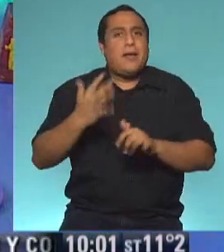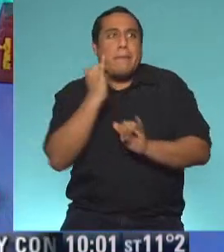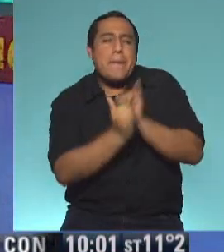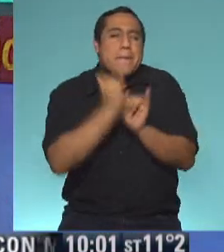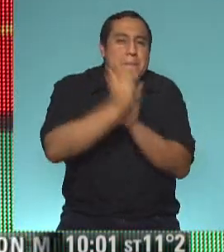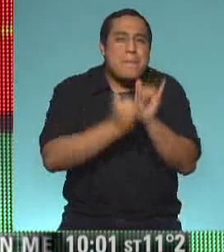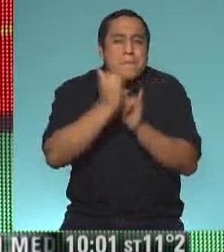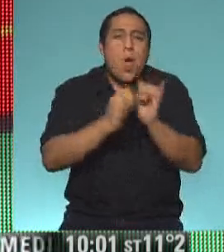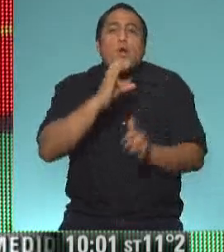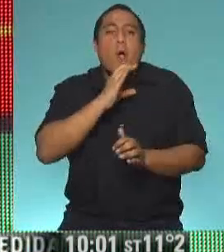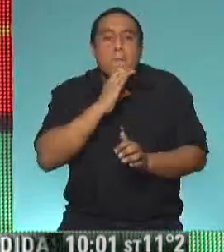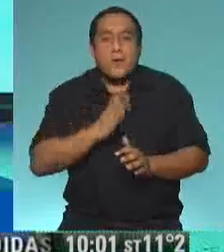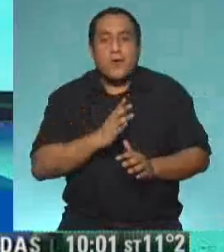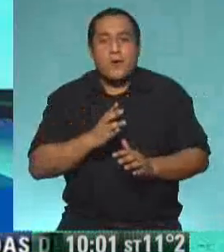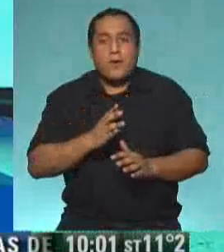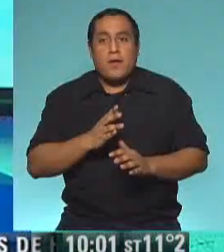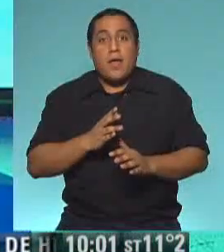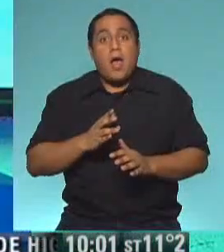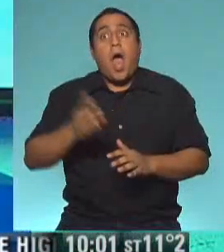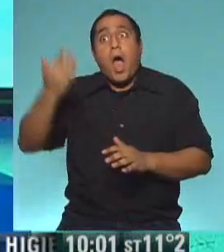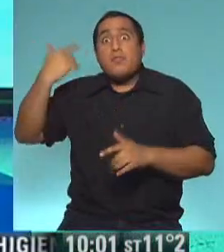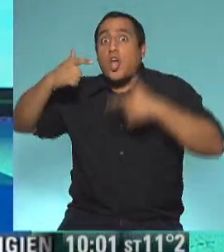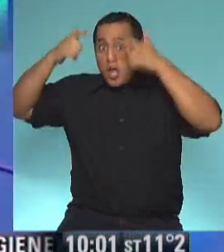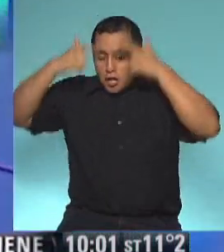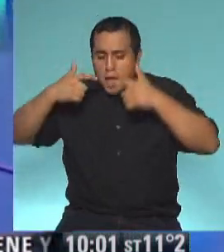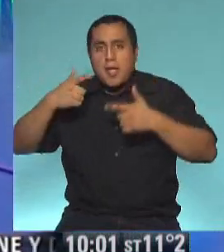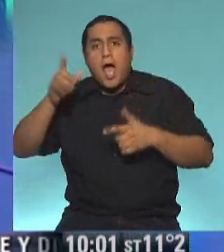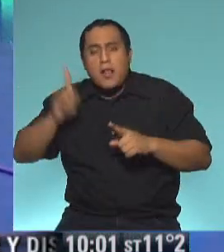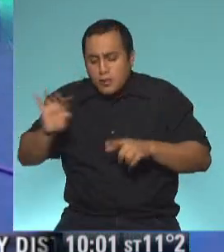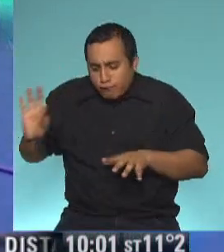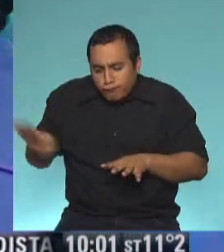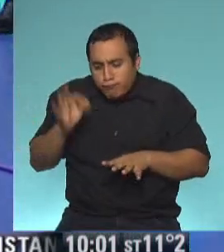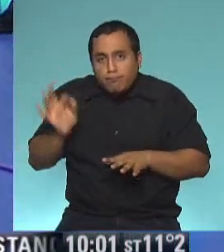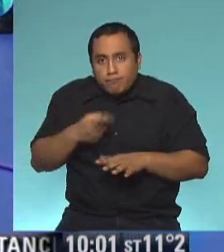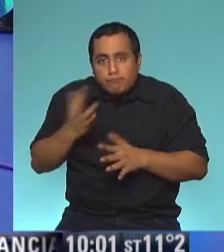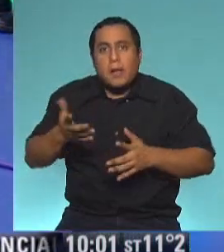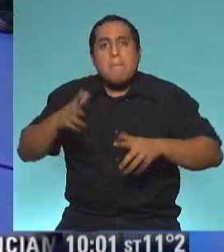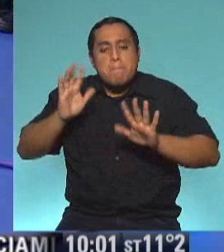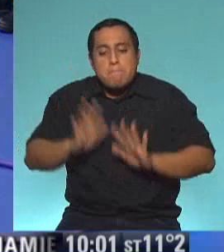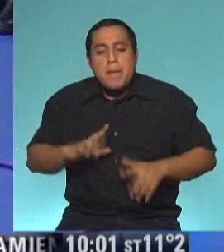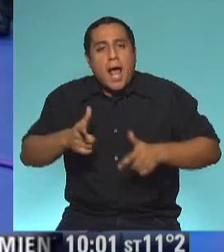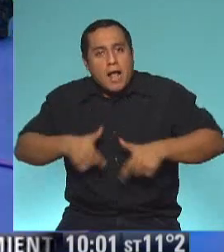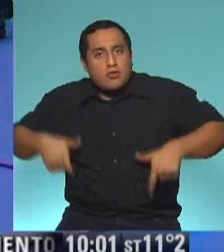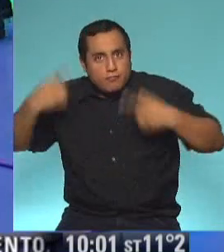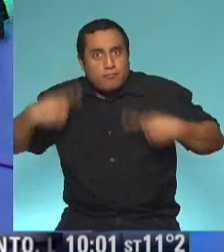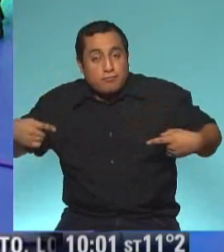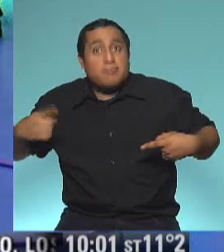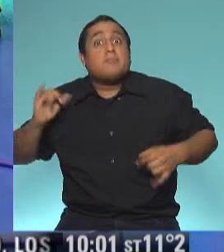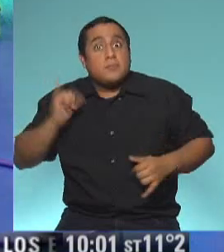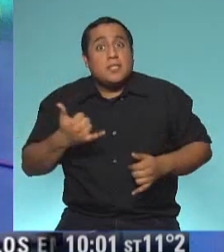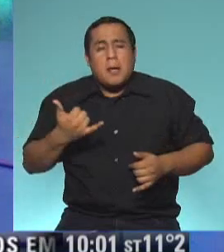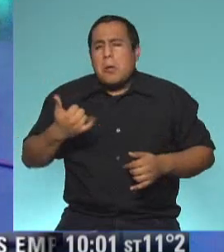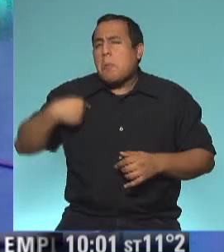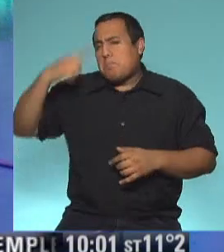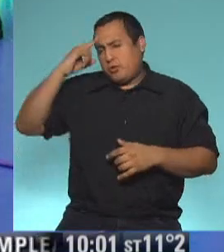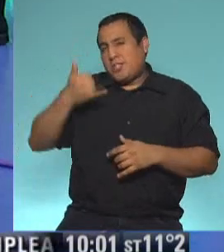claro. Claro. Que él mismo los bordaba. Sí, sí, los reyes algunos bordaban también, ¿eh? Mirá, no sabía sí, eso. Sí, sí, yo creo que qué bueno. Yo creo que sí, lo podemos investigar, pero yo